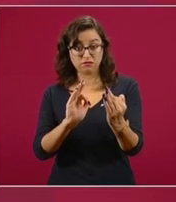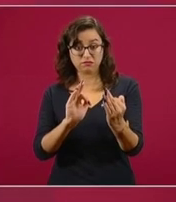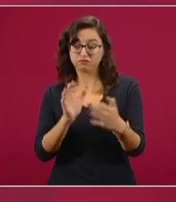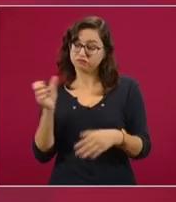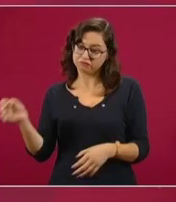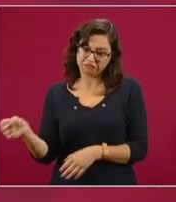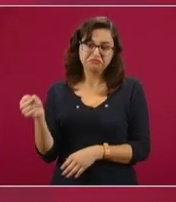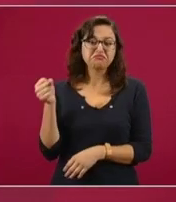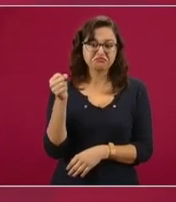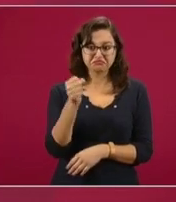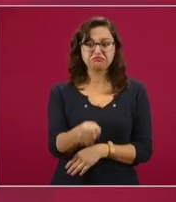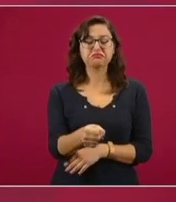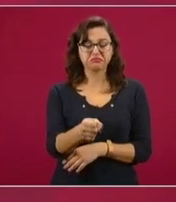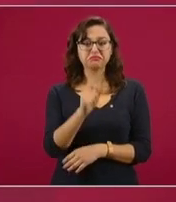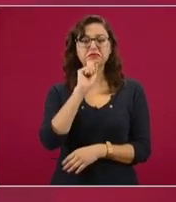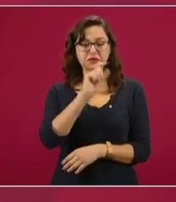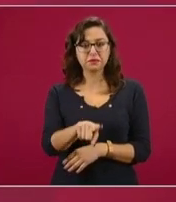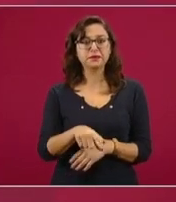competentes